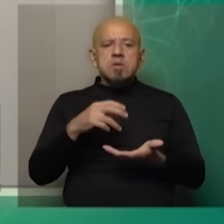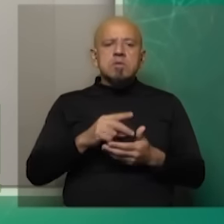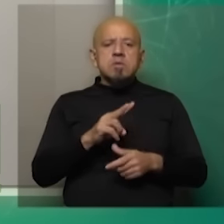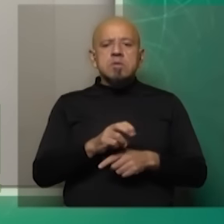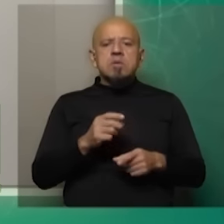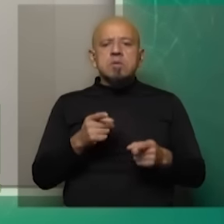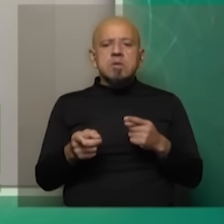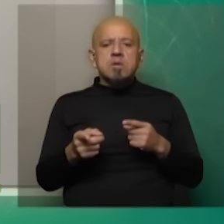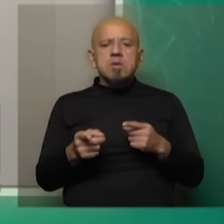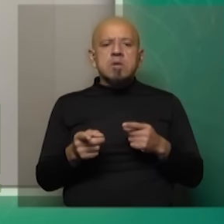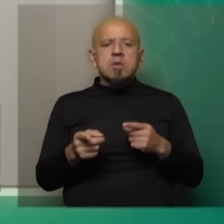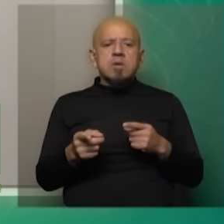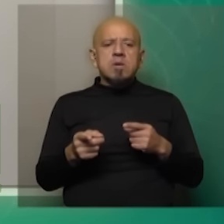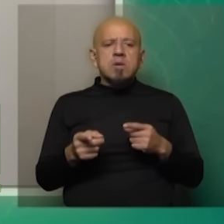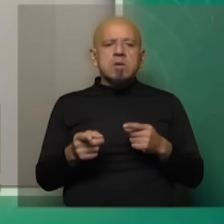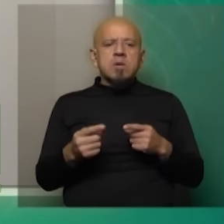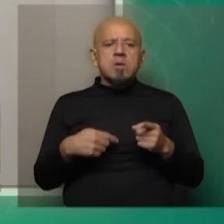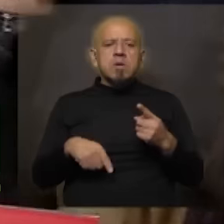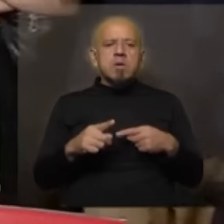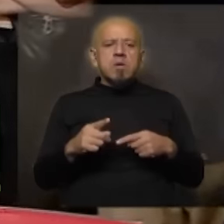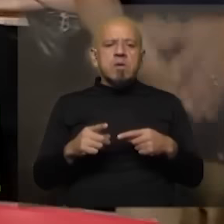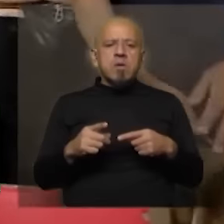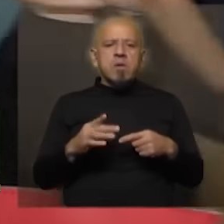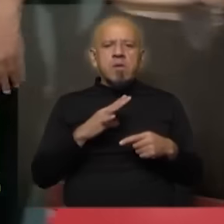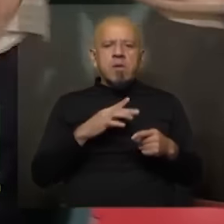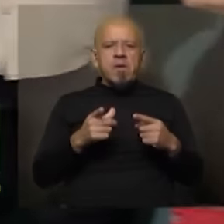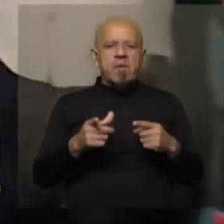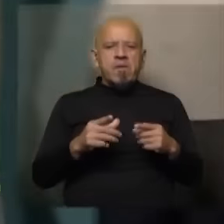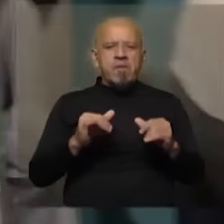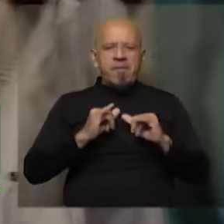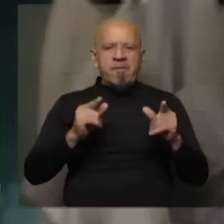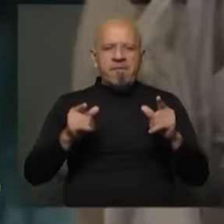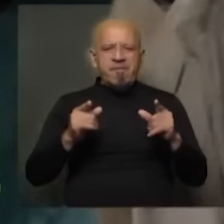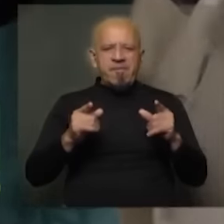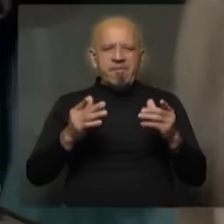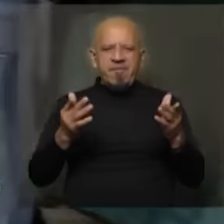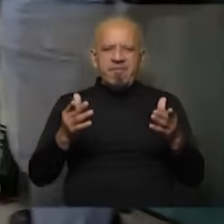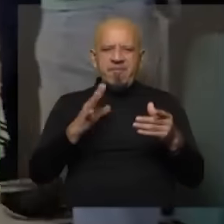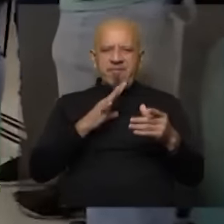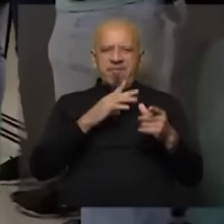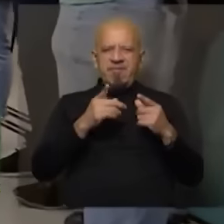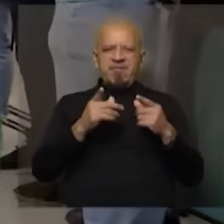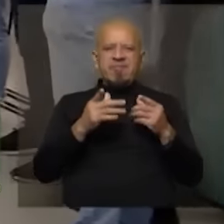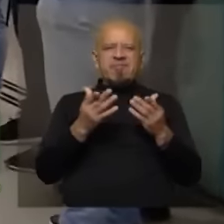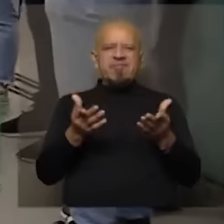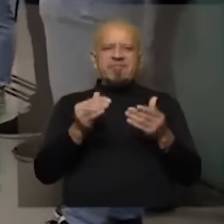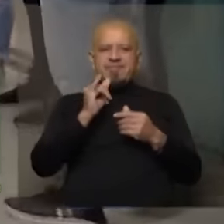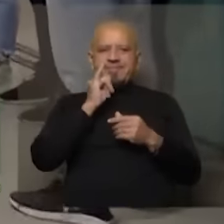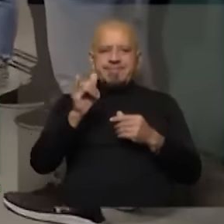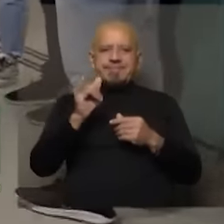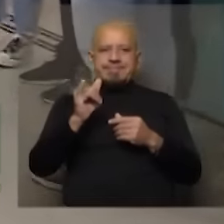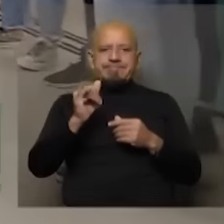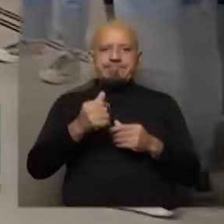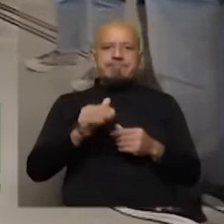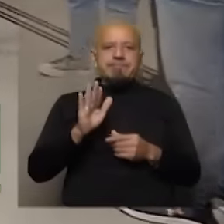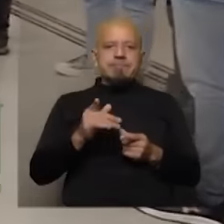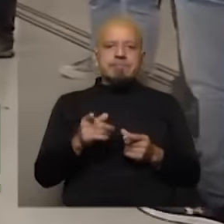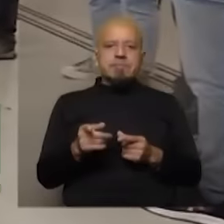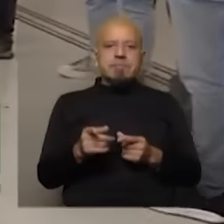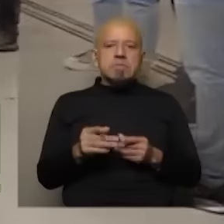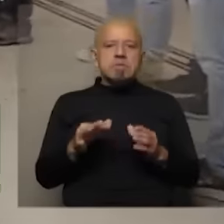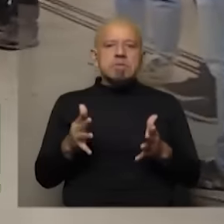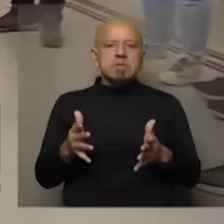respecto de la amenaza recibida por la promotora de este ataque, donde denuncia una amenaza, y hay que ver si también eso